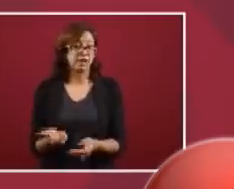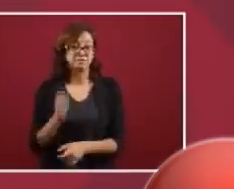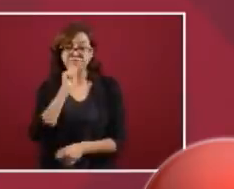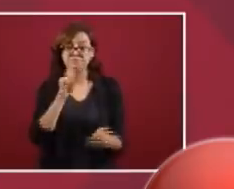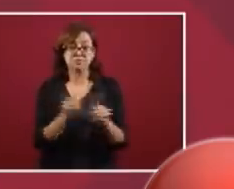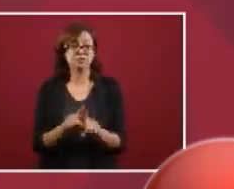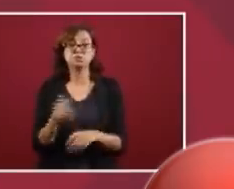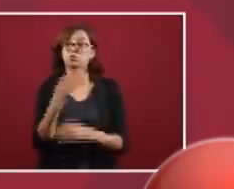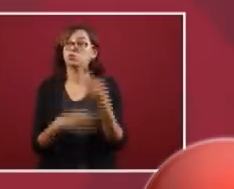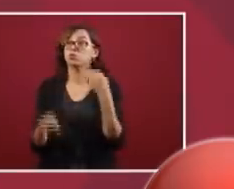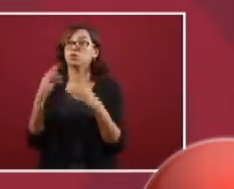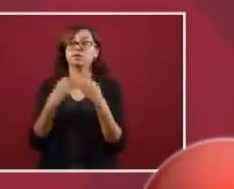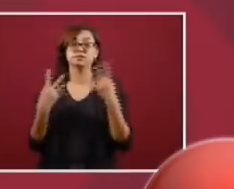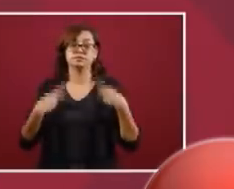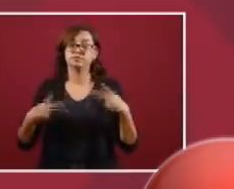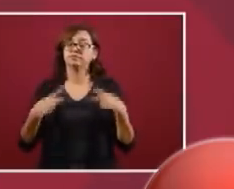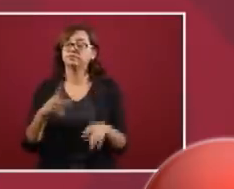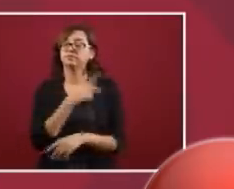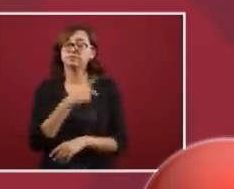todos.